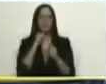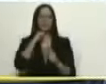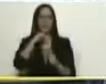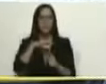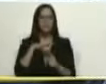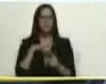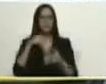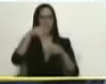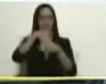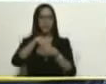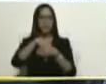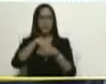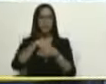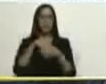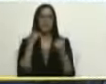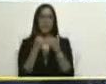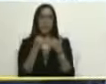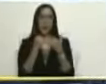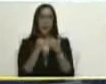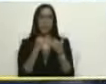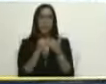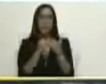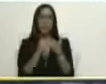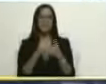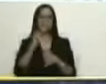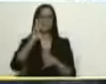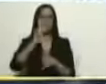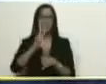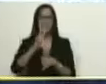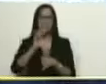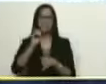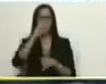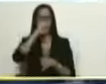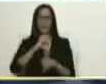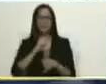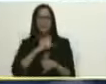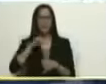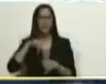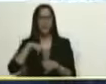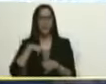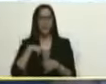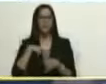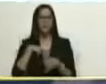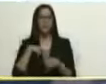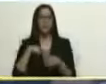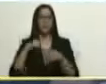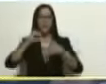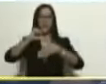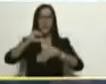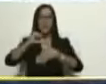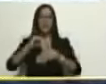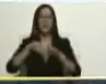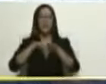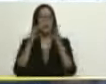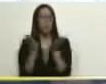electoral de las últimas tres décadas en nuestro continente y creo que en el mundo.